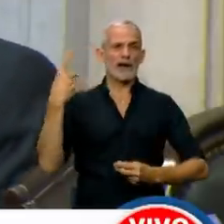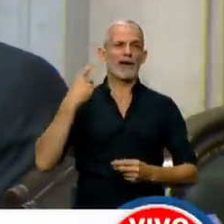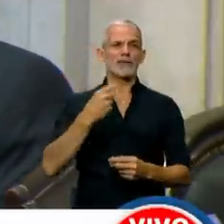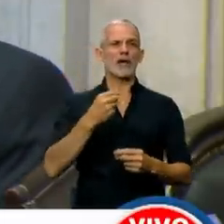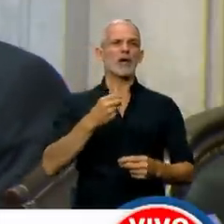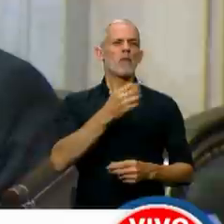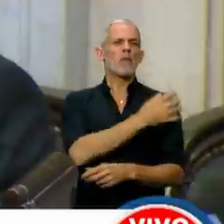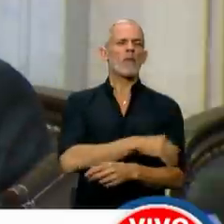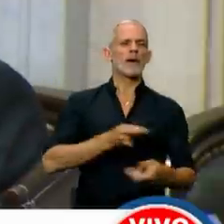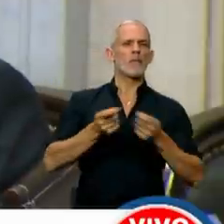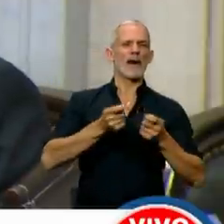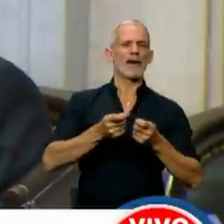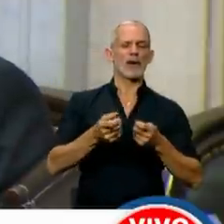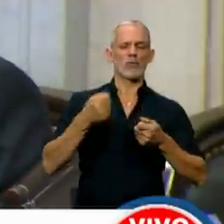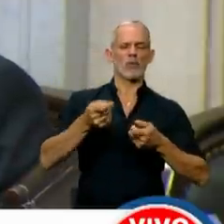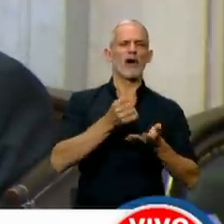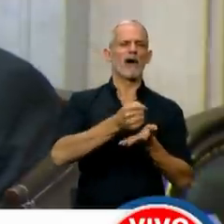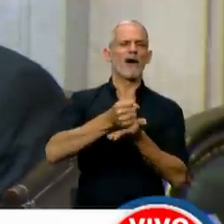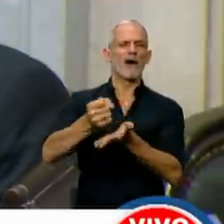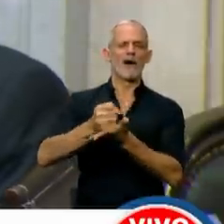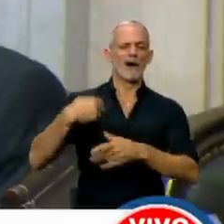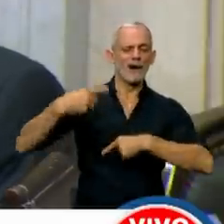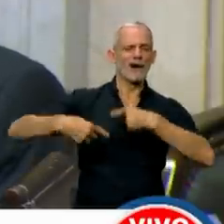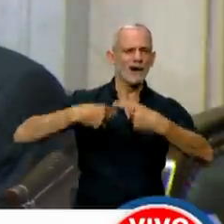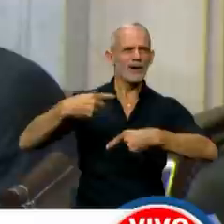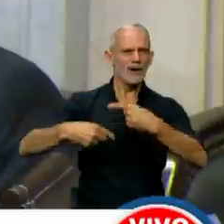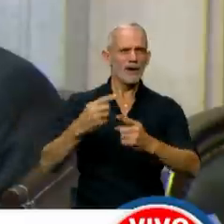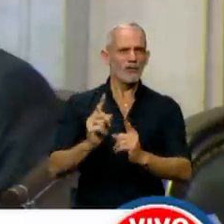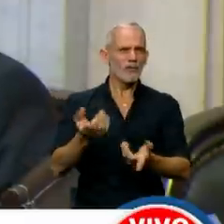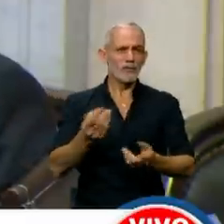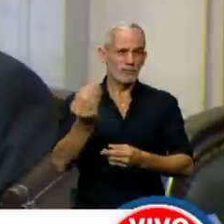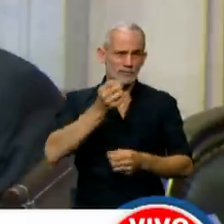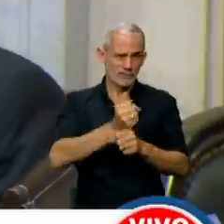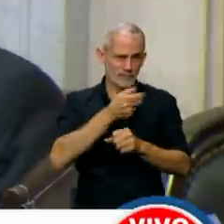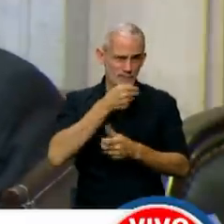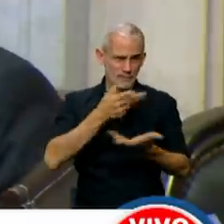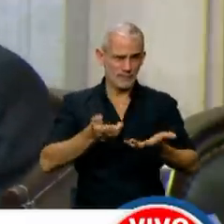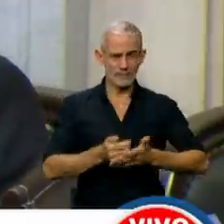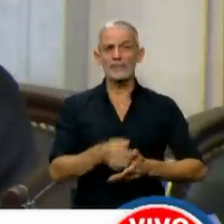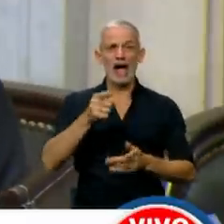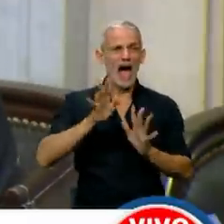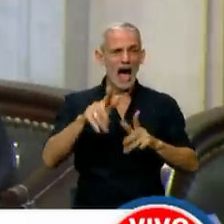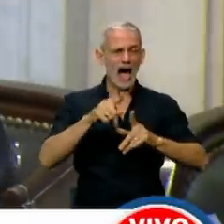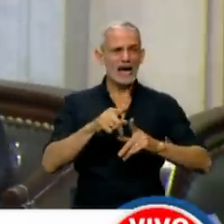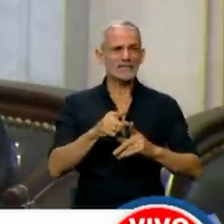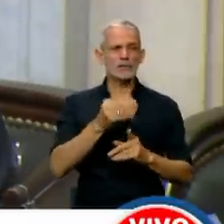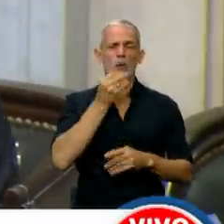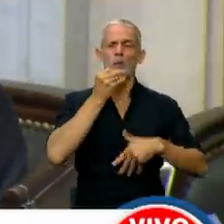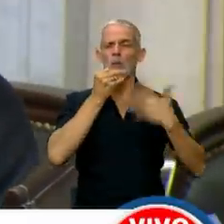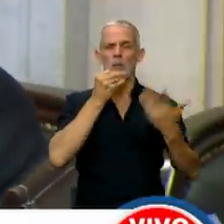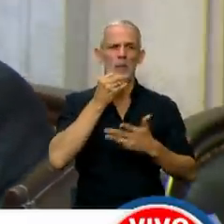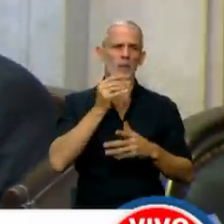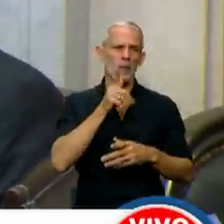pobreza por eso si nosotros seguimos en esta idea y en esta travesía de simulación